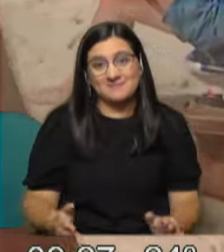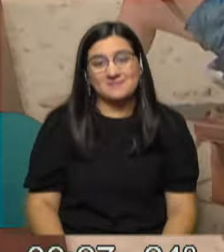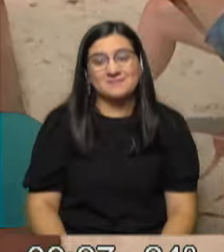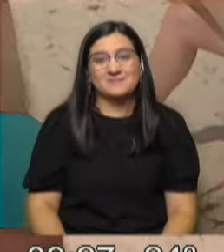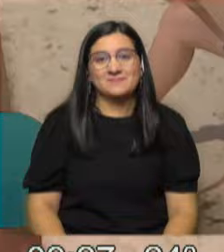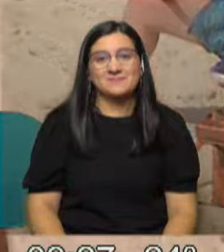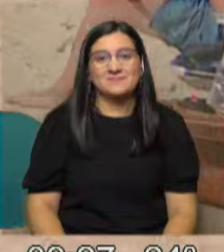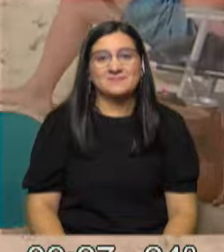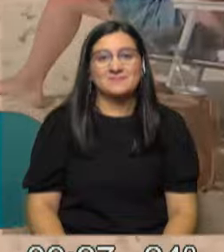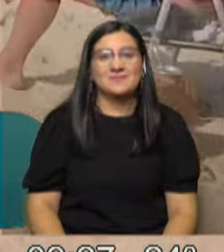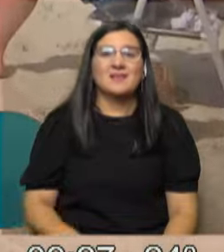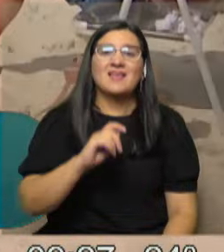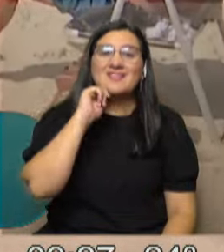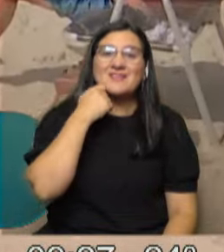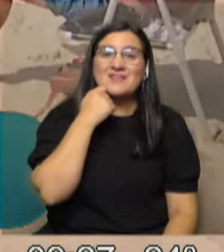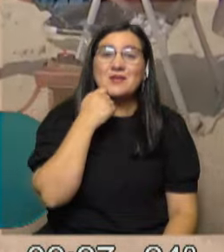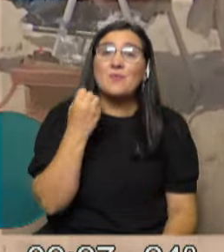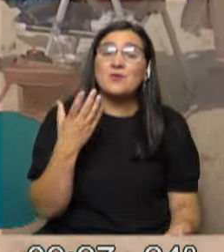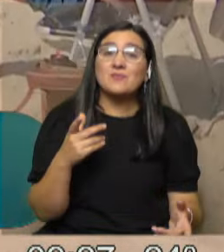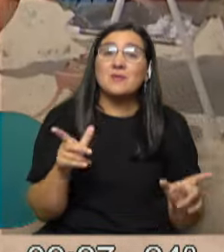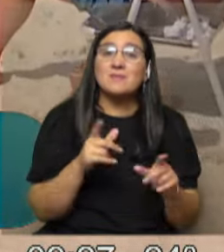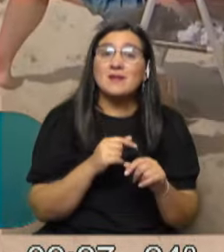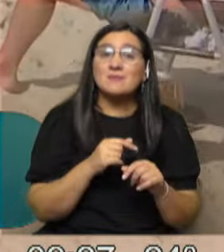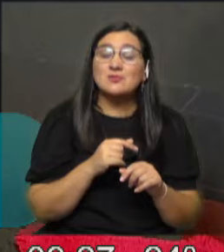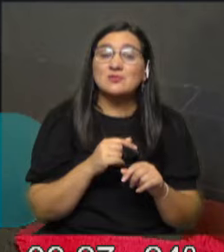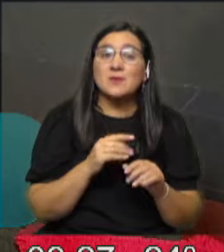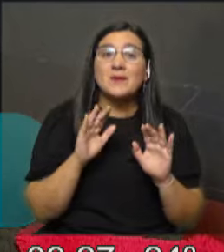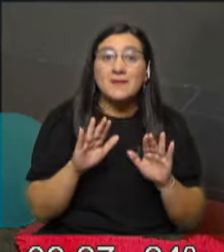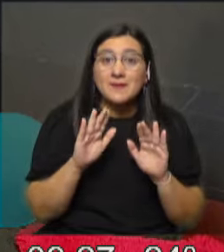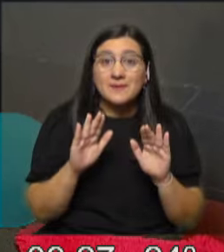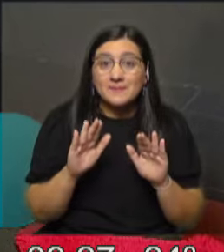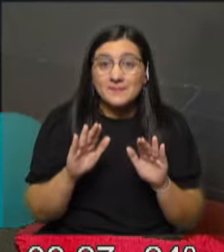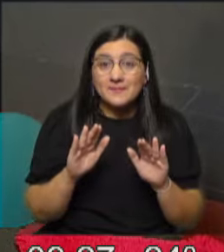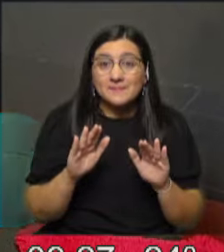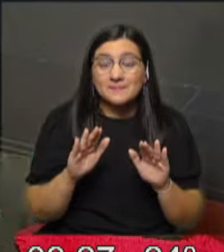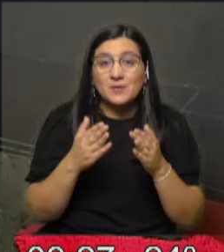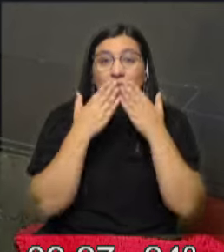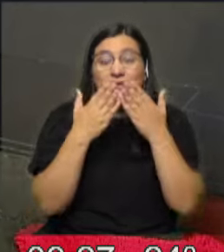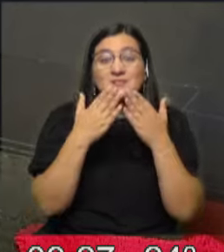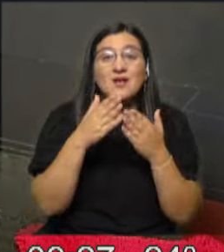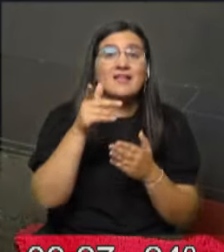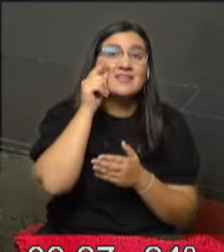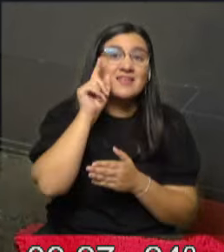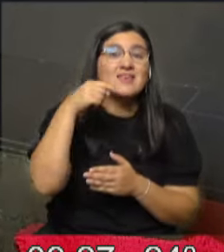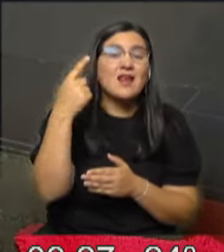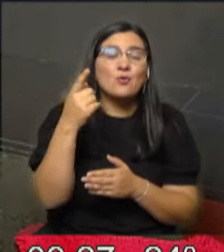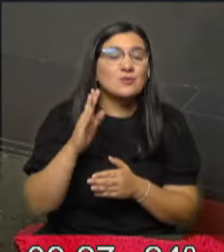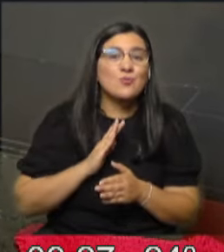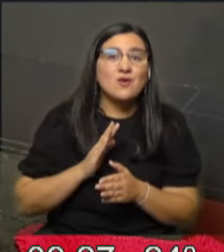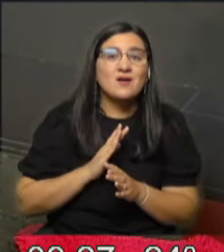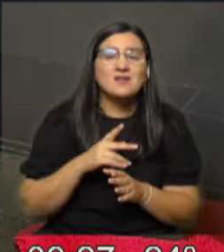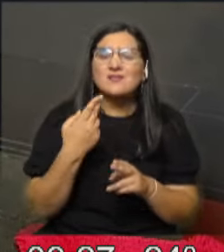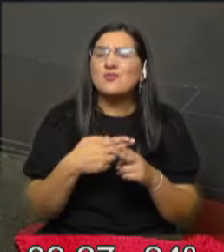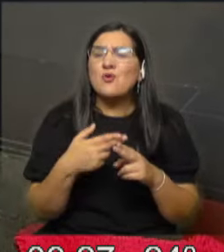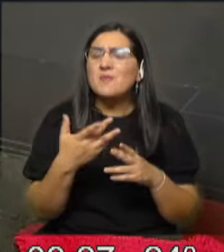Qué lindo. Bueno, Fito, nosotros cerramos este móvil. Esperá, Jota, esperá, Jota. Pará, quiero saber qué es lo que